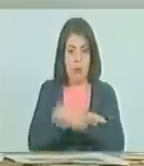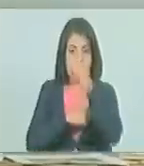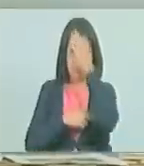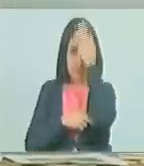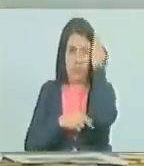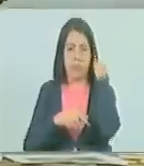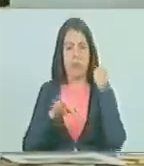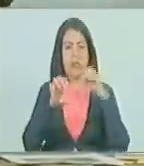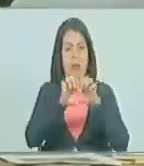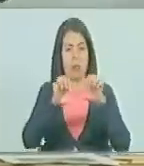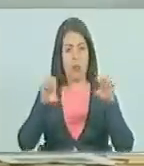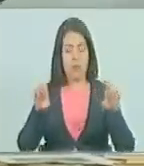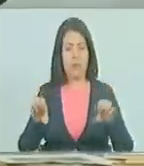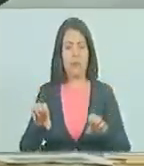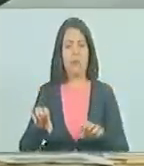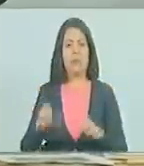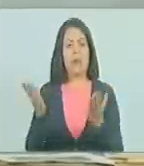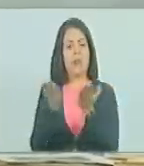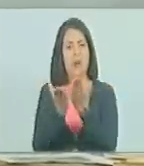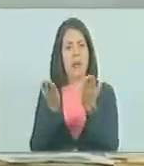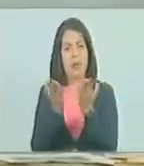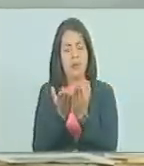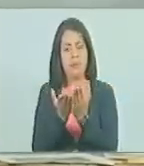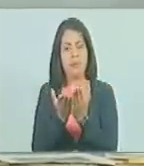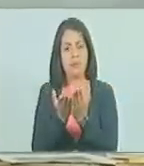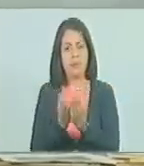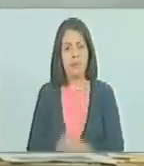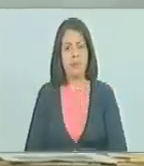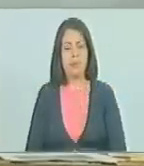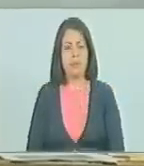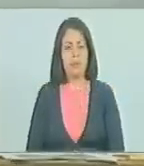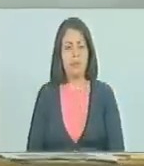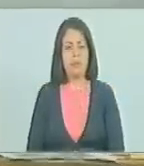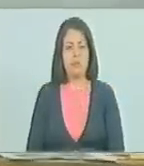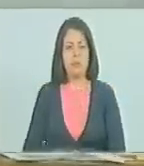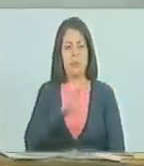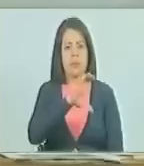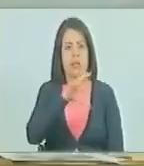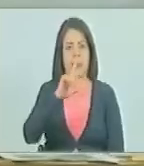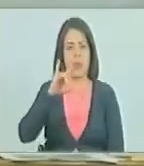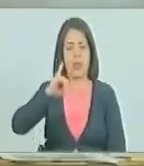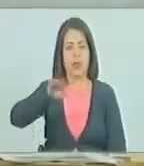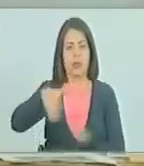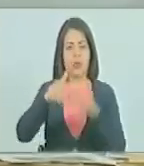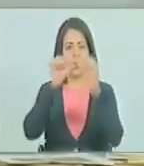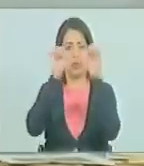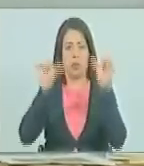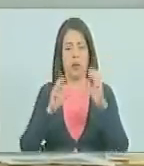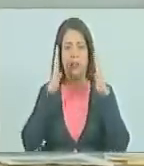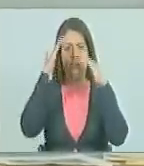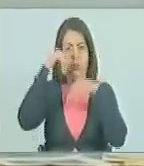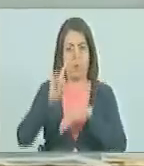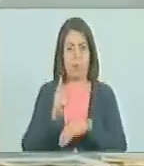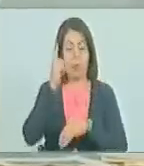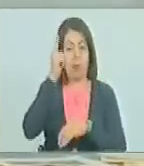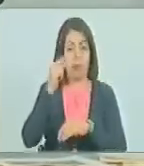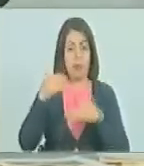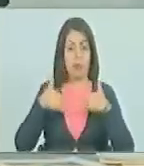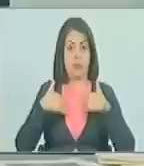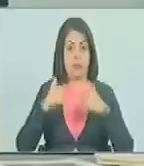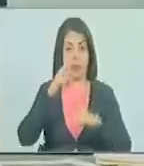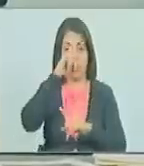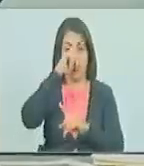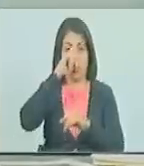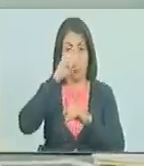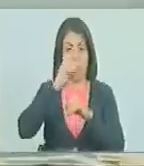la educación, las escuelas, los CDI, todo el sistema de atención primaria de salud. Es el